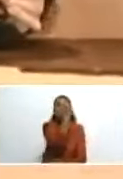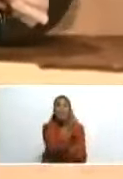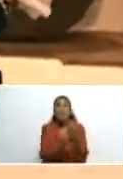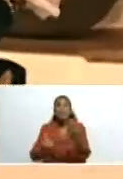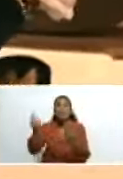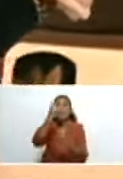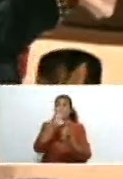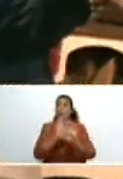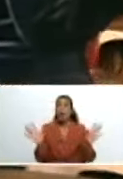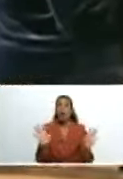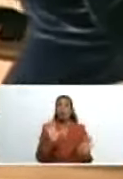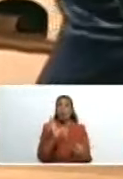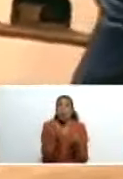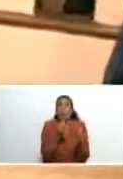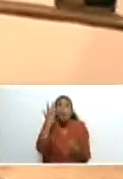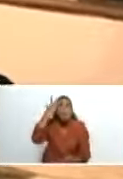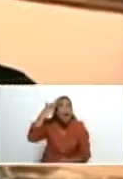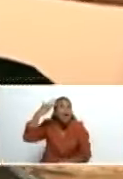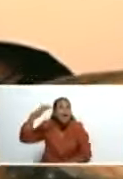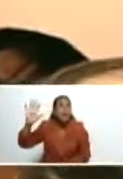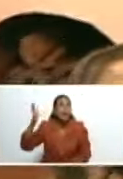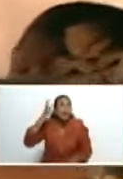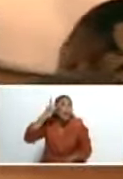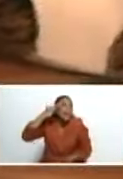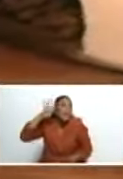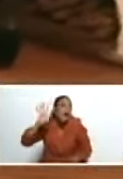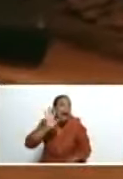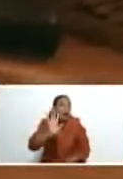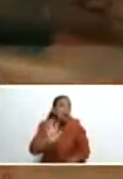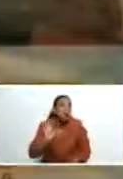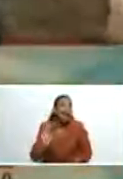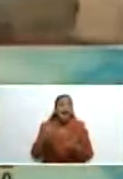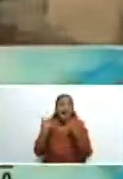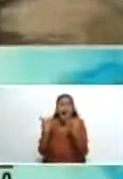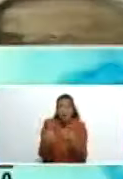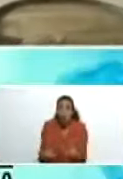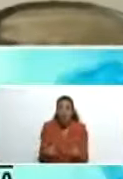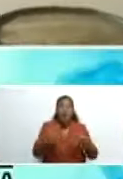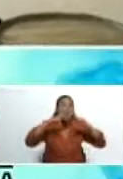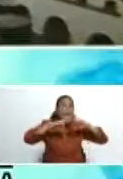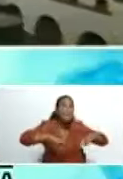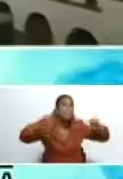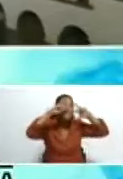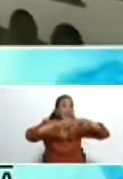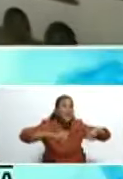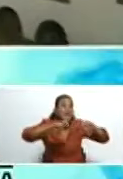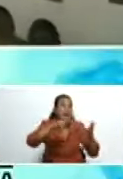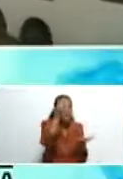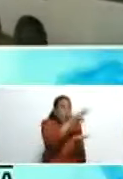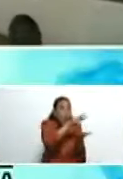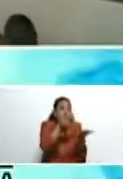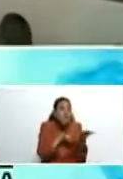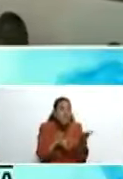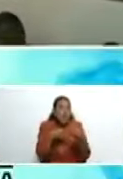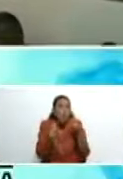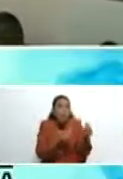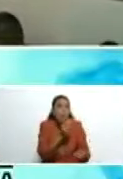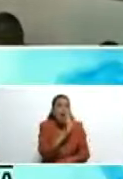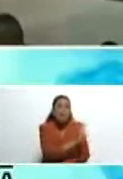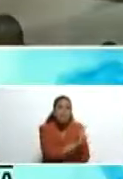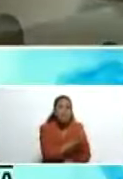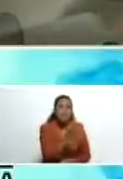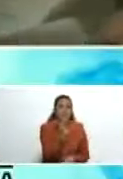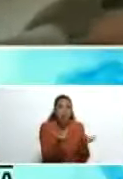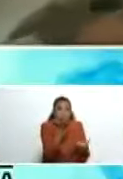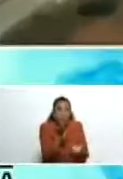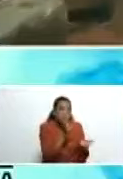pared de cómo era la cocina. Lo recuerdo, claro. Y ahora, con esta restauración, se hizo la reconstrucción del fogón para empezar